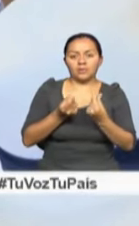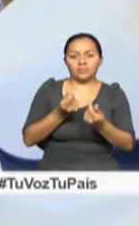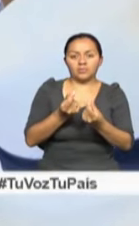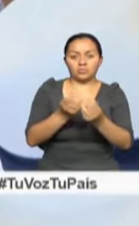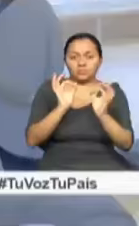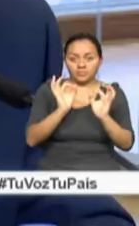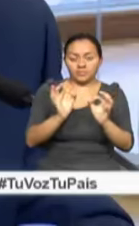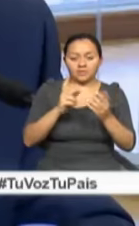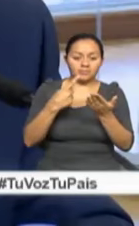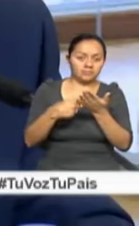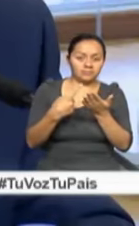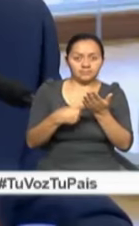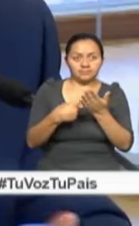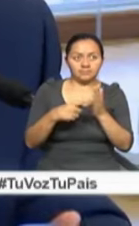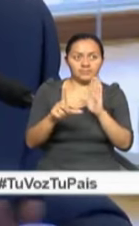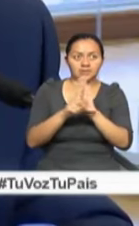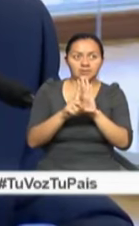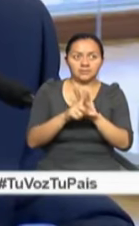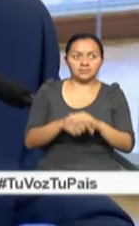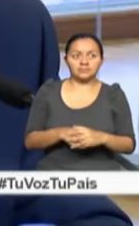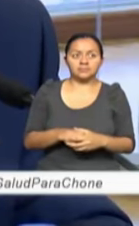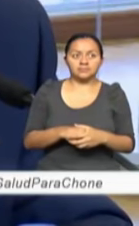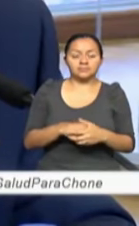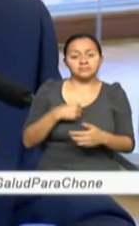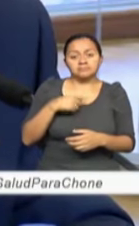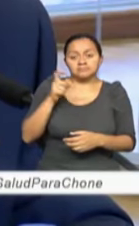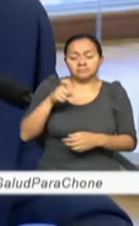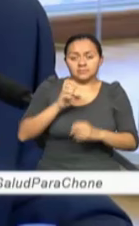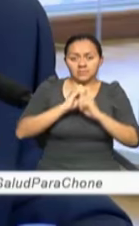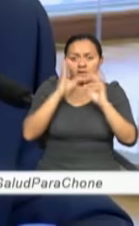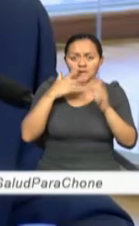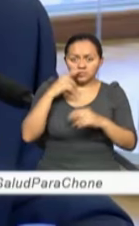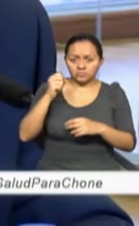reformas planteadas. De que hay, evidentemente,